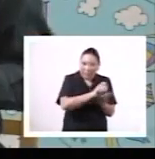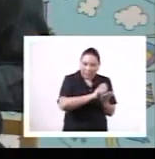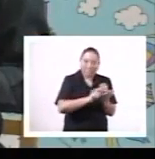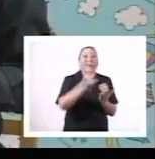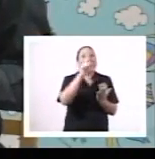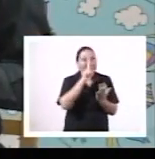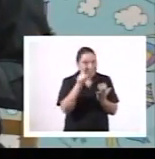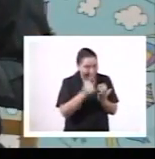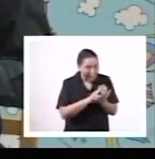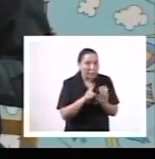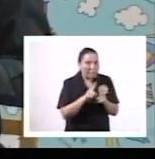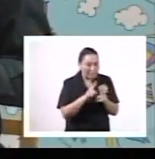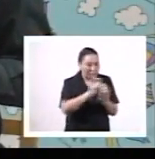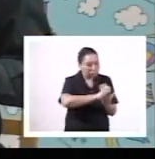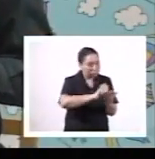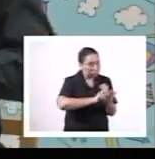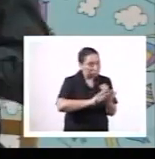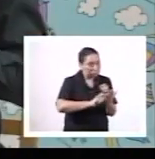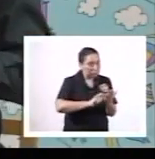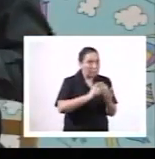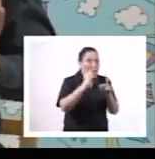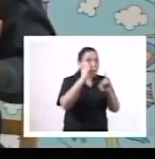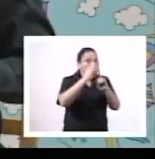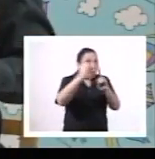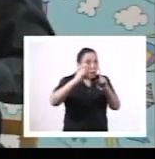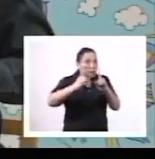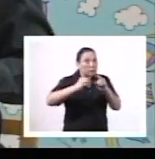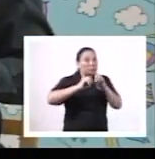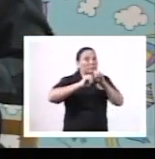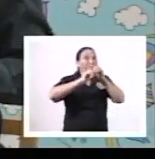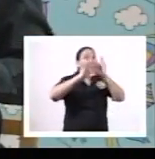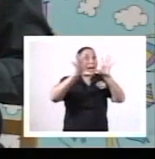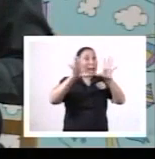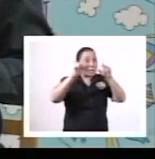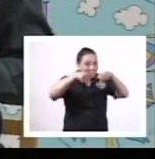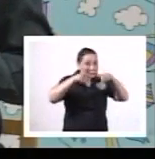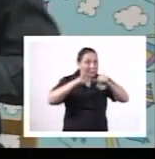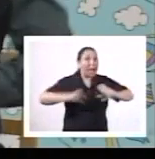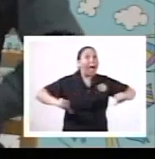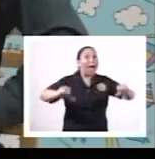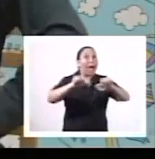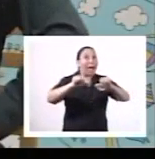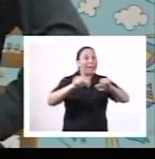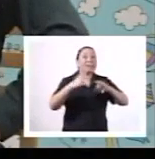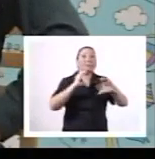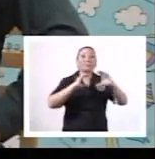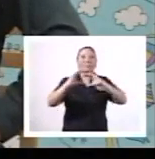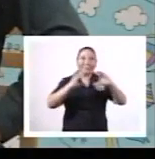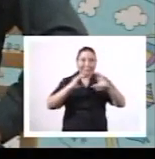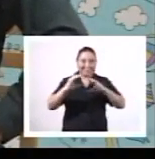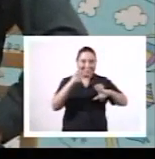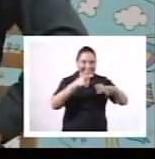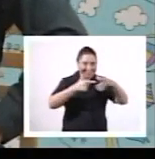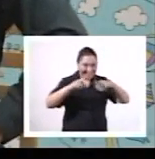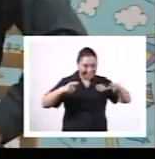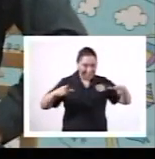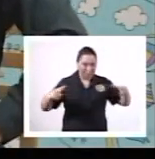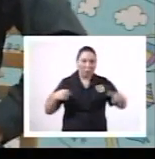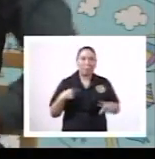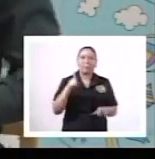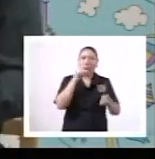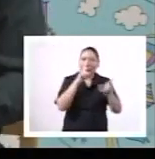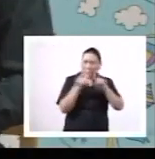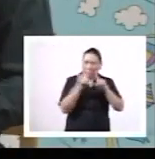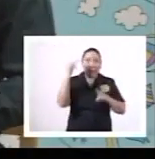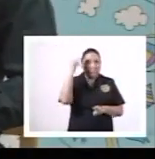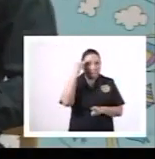no tenga faltas de ortografía también. Porque recuerden, estamos en el área de comunicación y lenguaje. Y aparte, también tenemos que tener memoria,